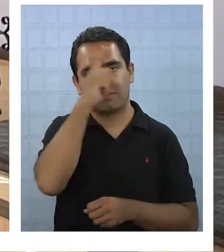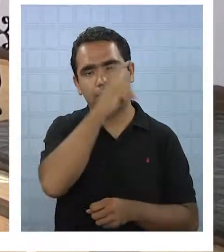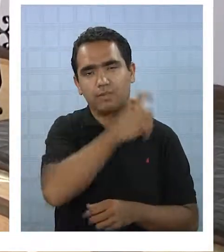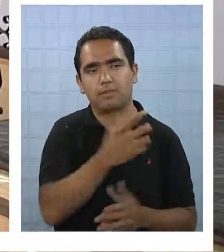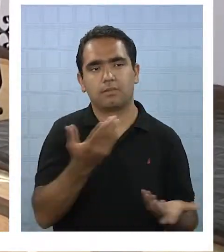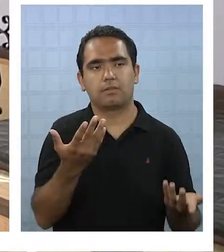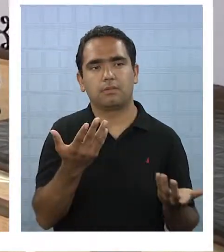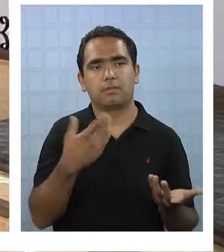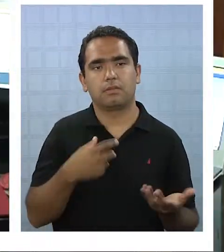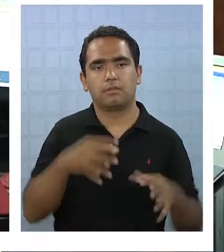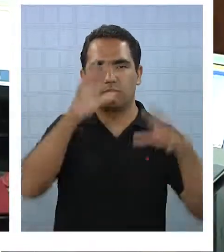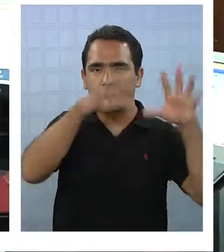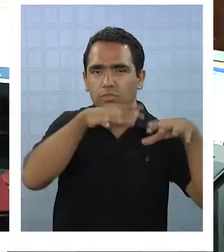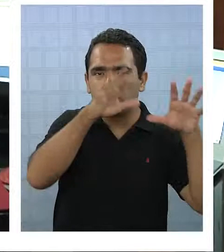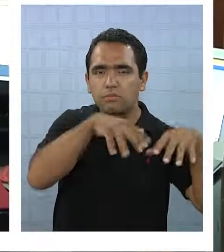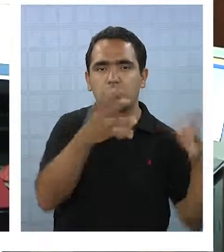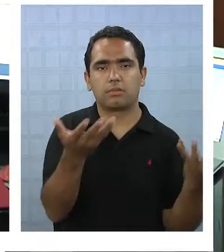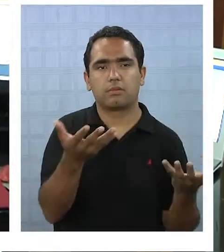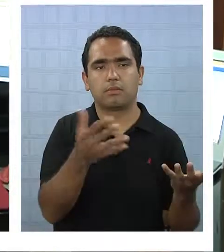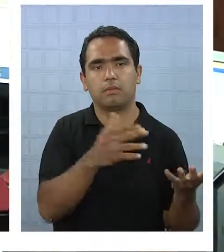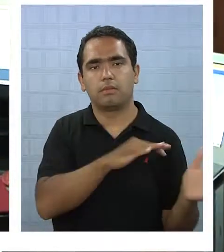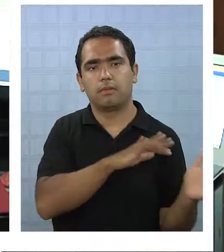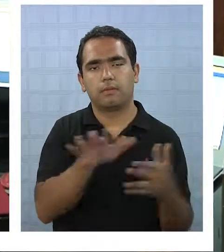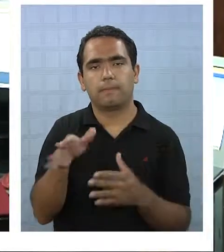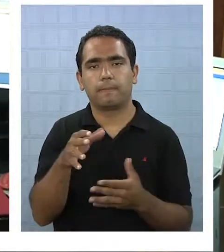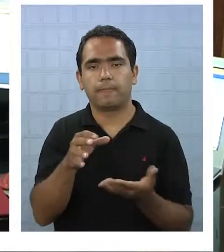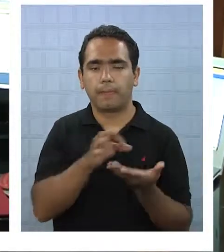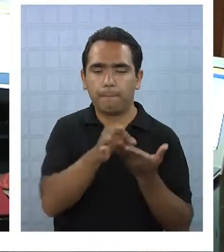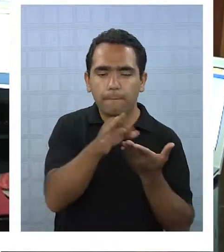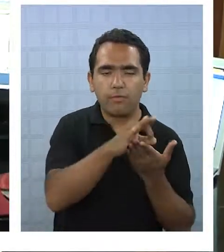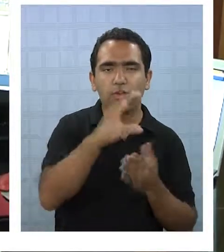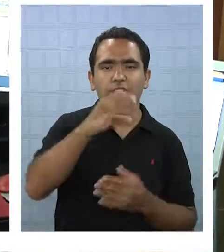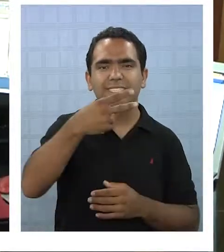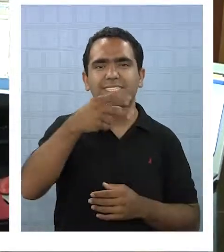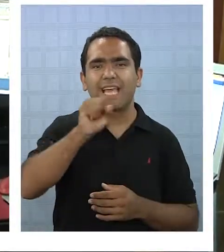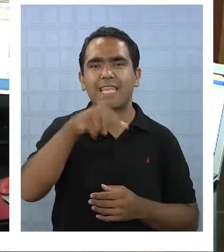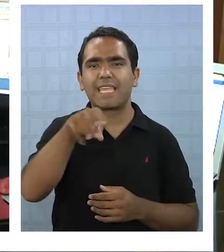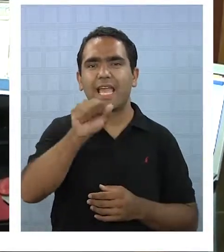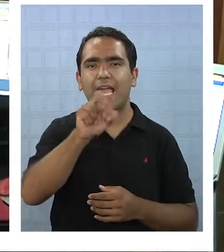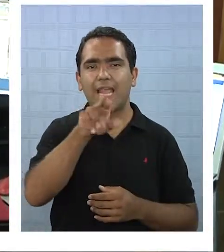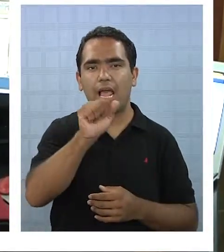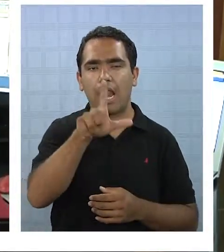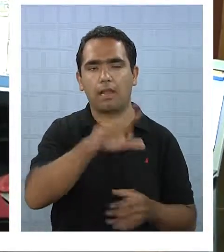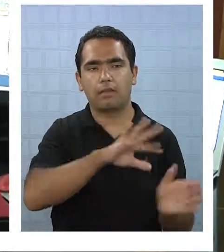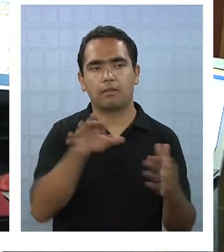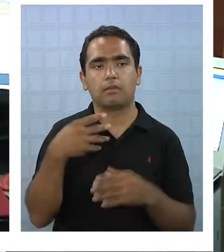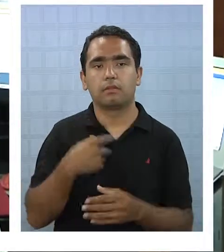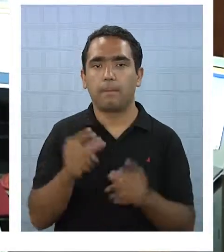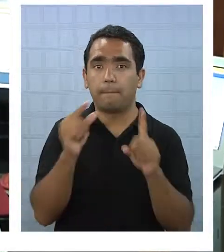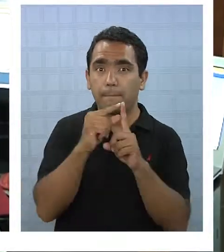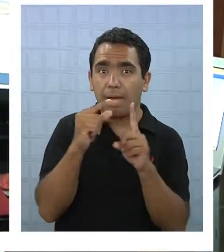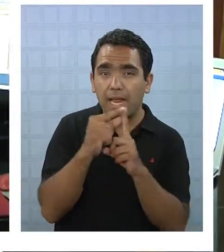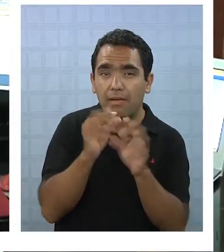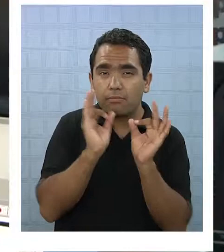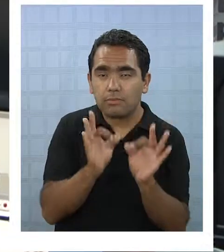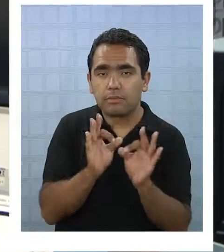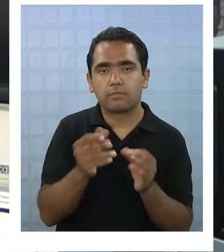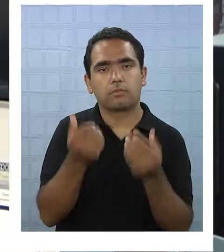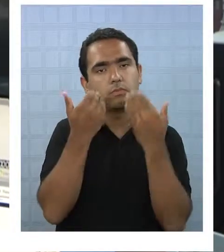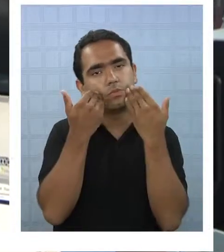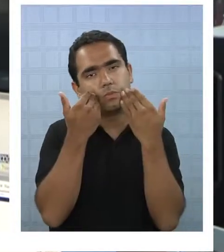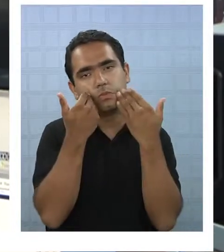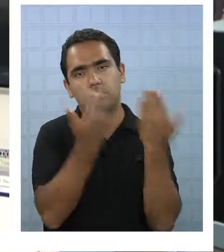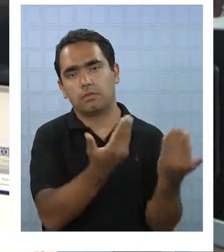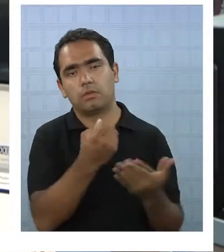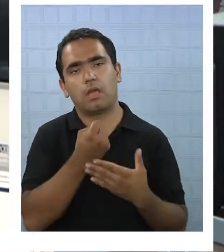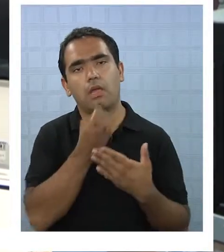los aluviones y todo eso en algunos pueblos señor al que estaban eso la palabra clave es solidaridad dice los